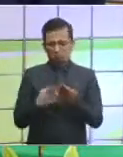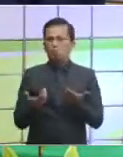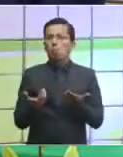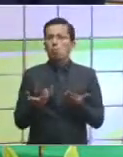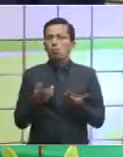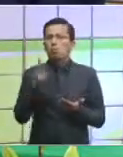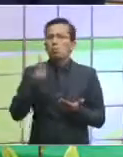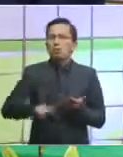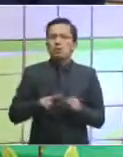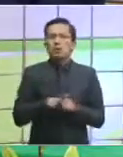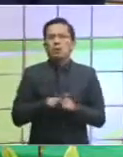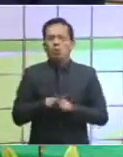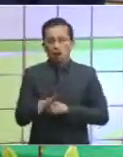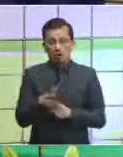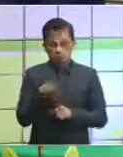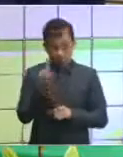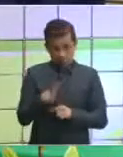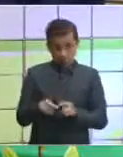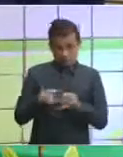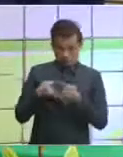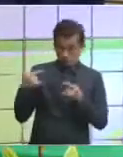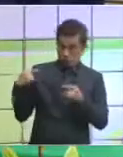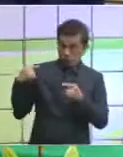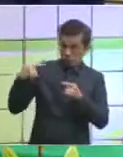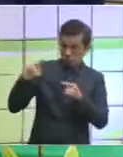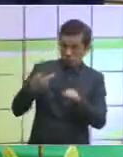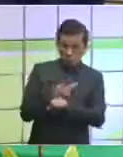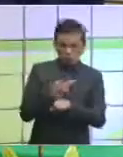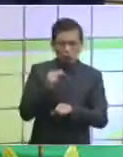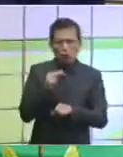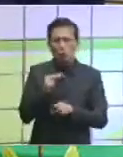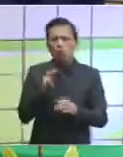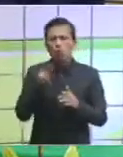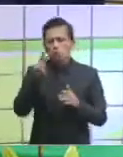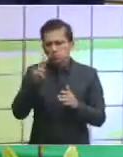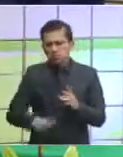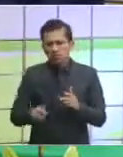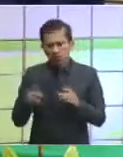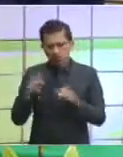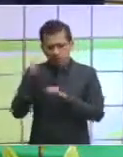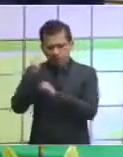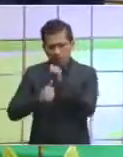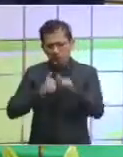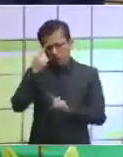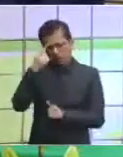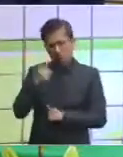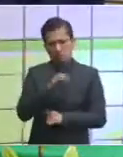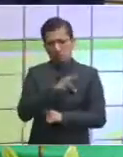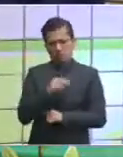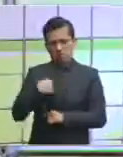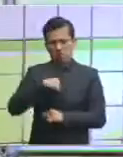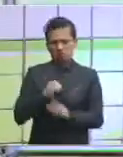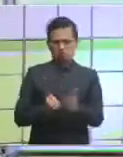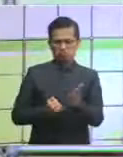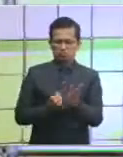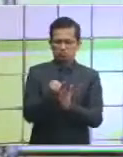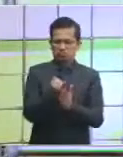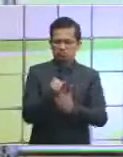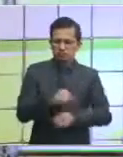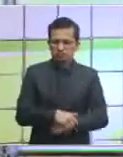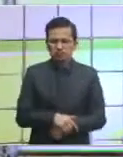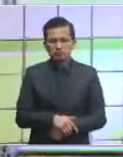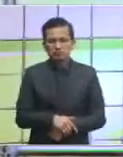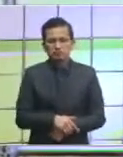no diría yo histórica pero la verdad antropológica del caso para poder tomar la mejor decisión y yo no dudo